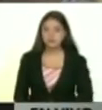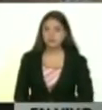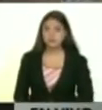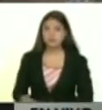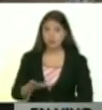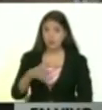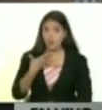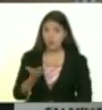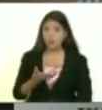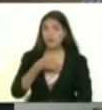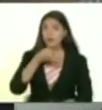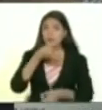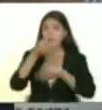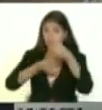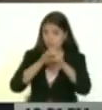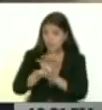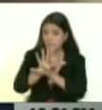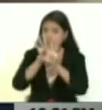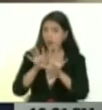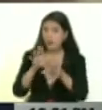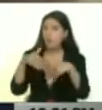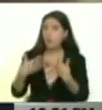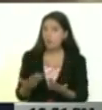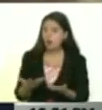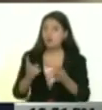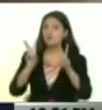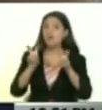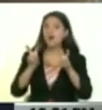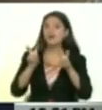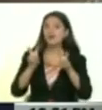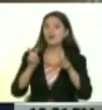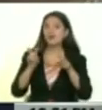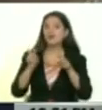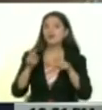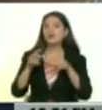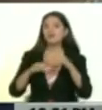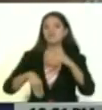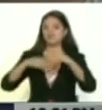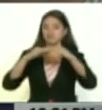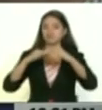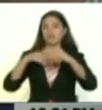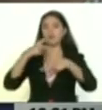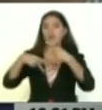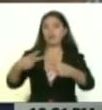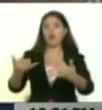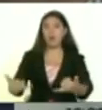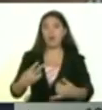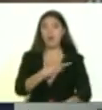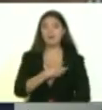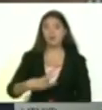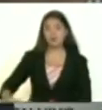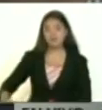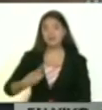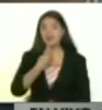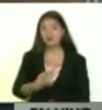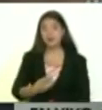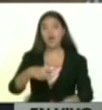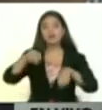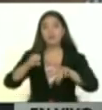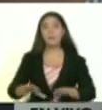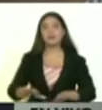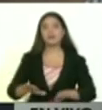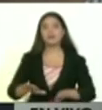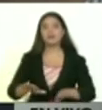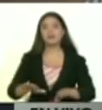puede aclarar exactamente cuál va a ser el nuevo piso de producción ahora que Indonesia ha suspendido